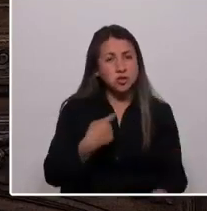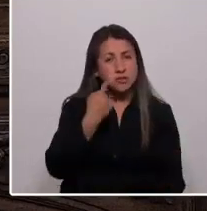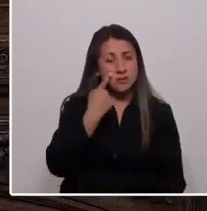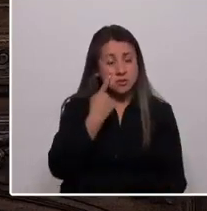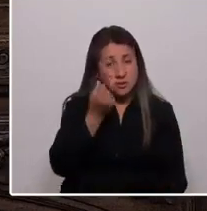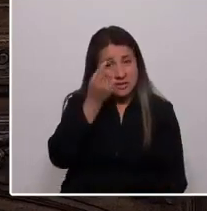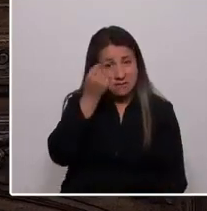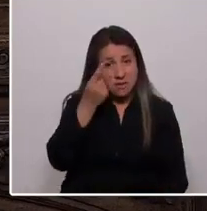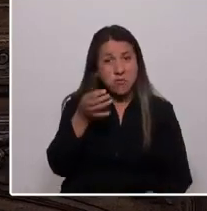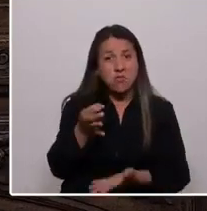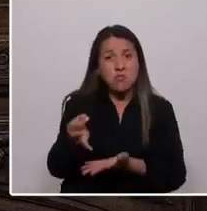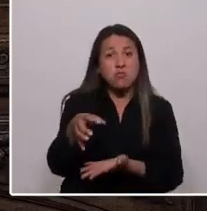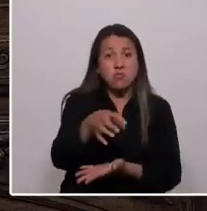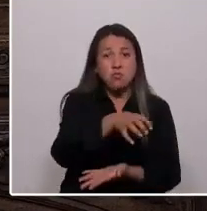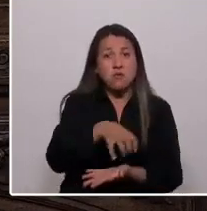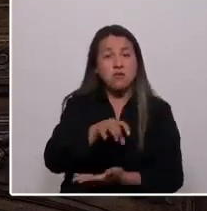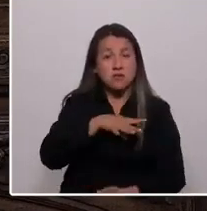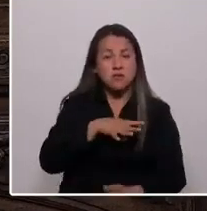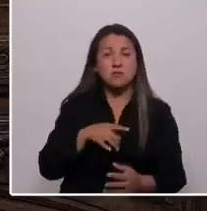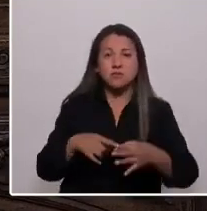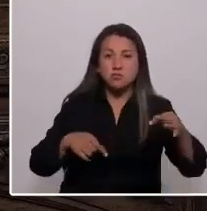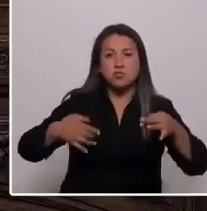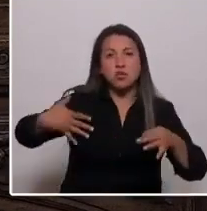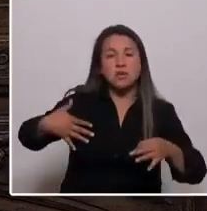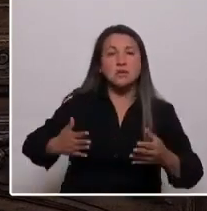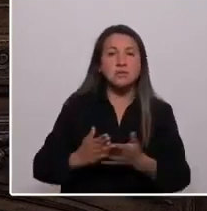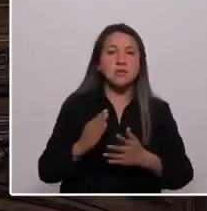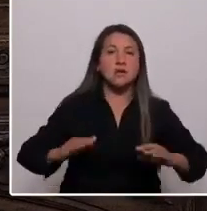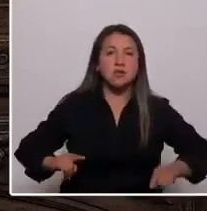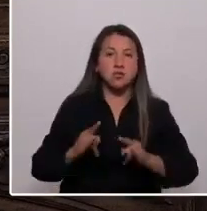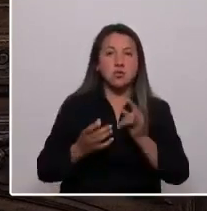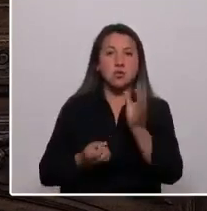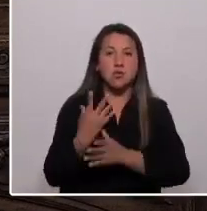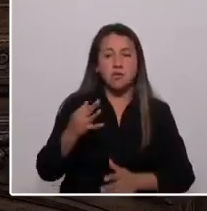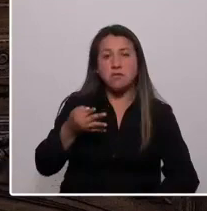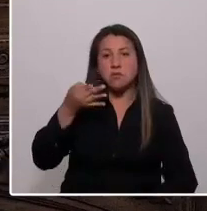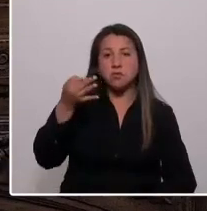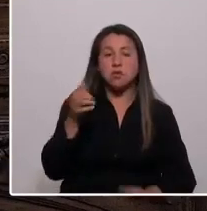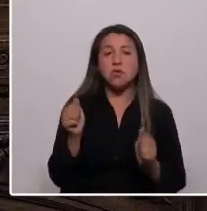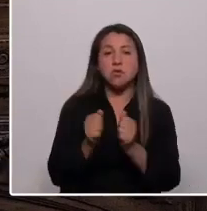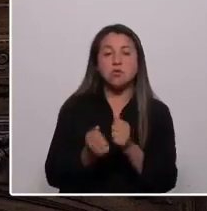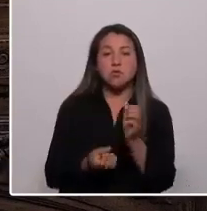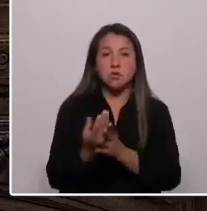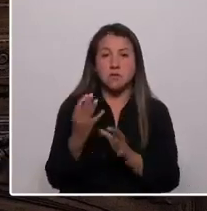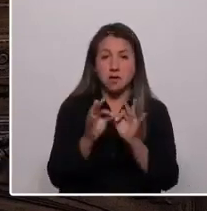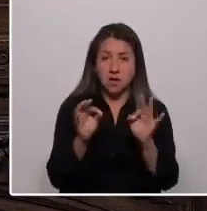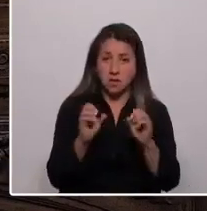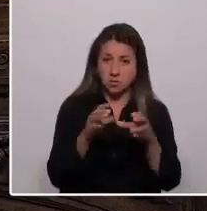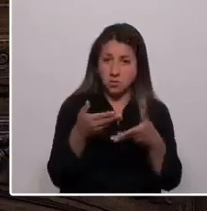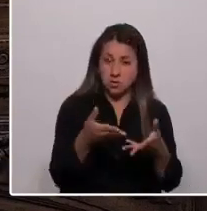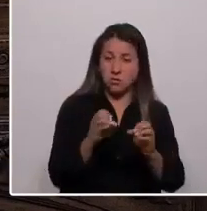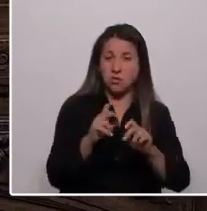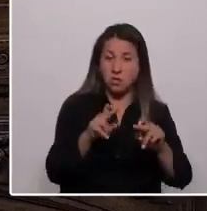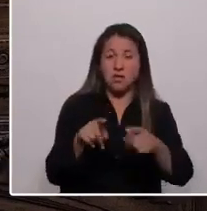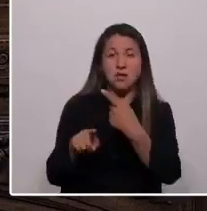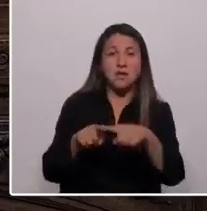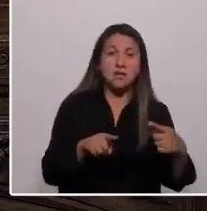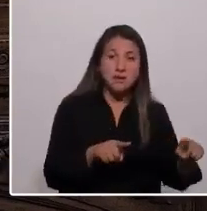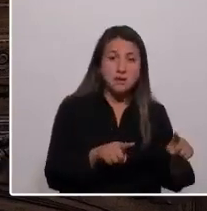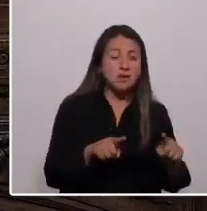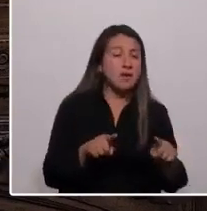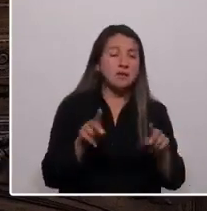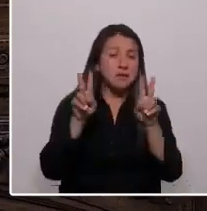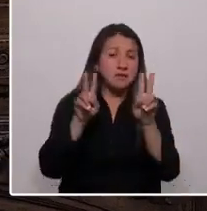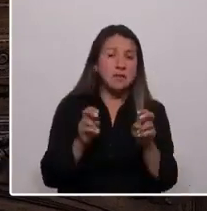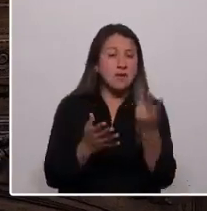de chile son fundamentales para construir nuevos futuros junto con una educación que dé oportunidades de distintas expresiones arte